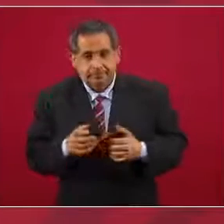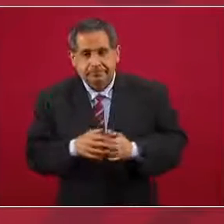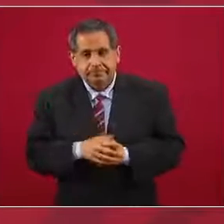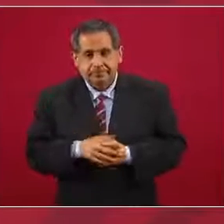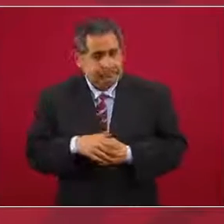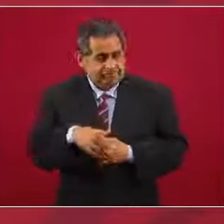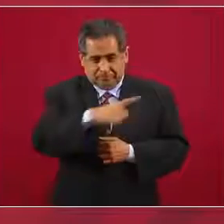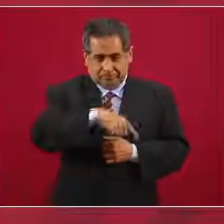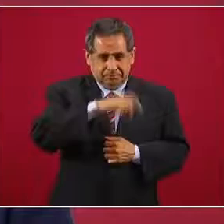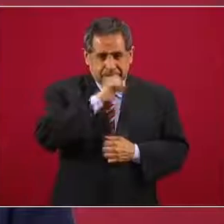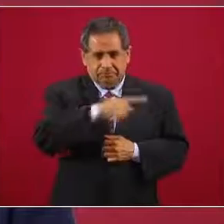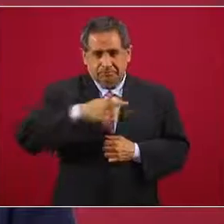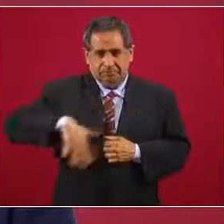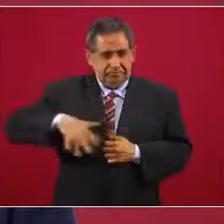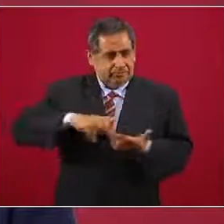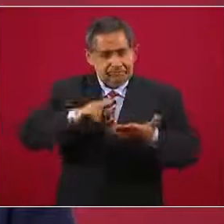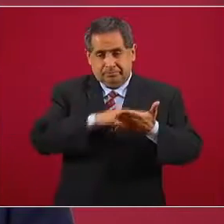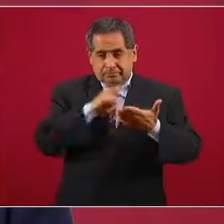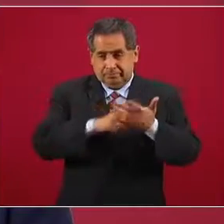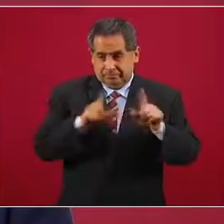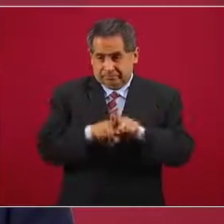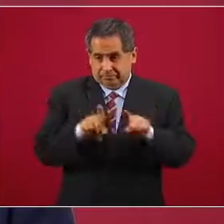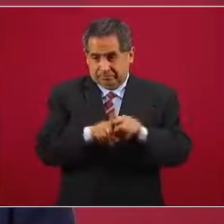todos estos que acaban de firmar ahora,